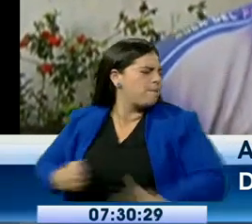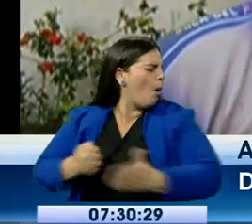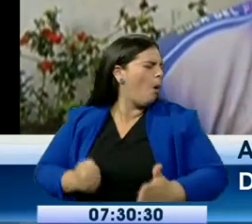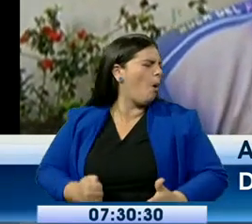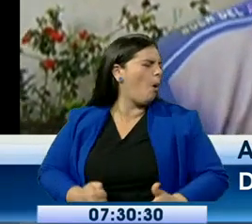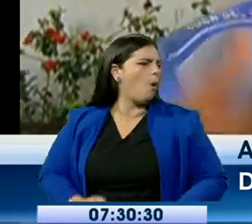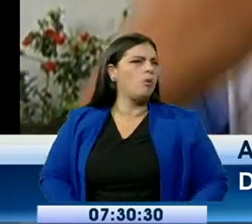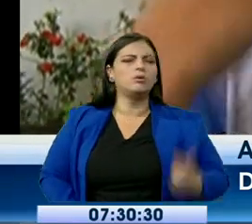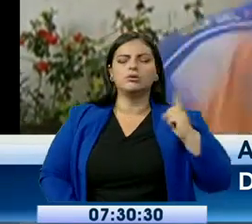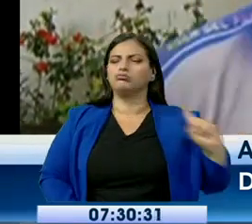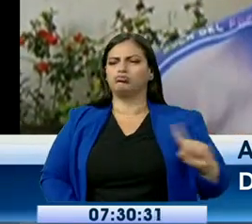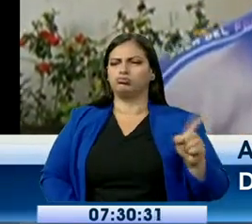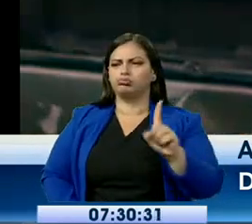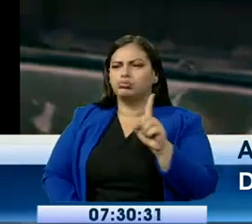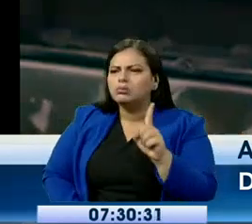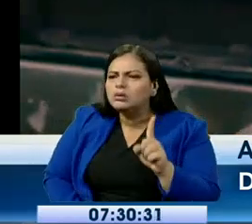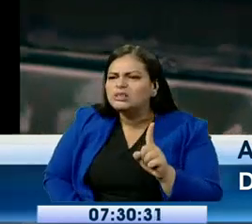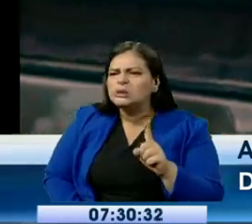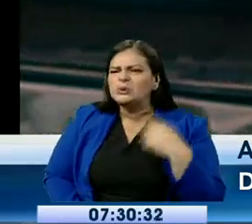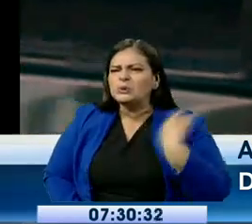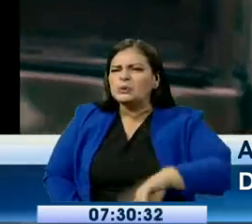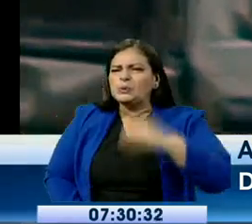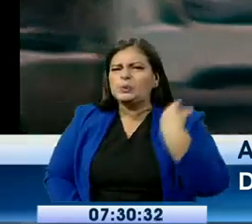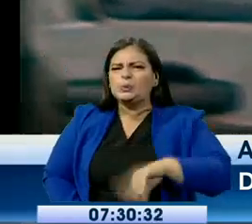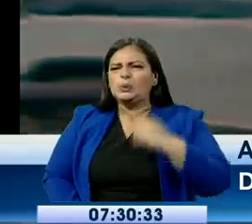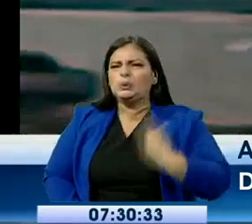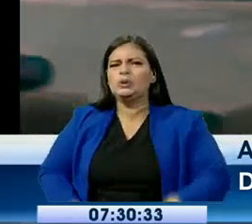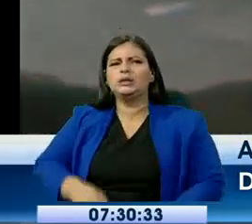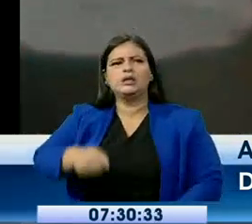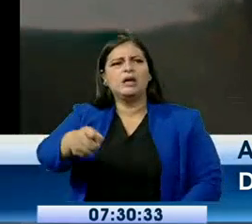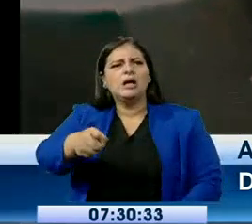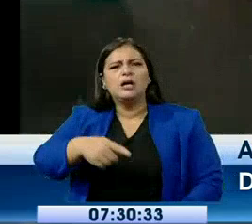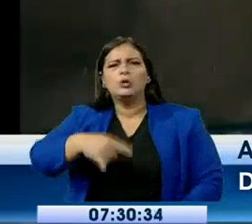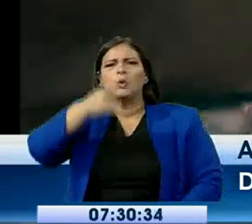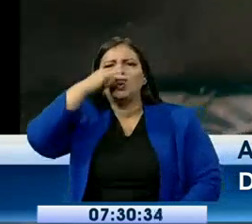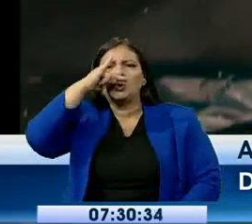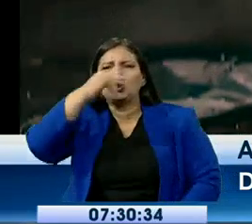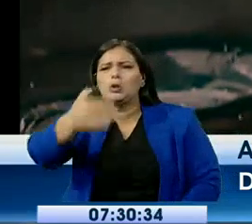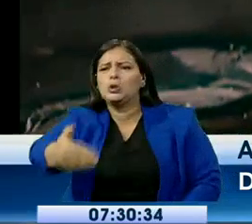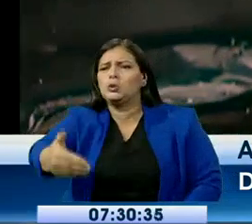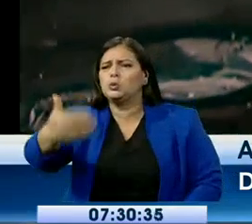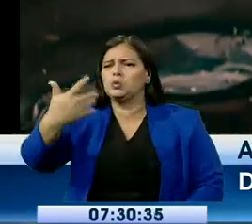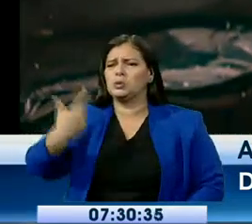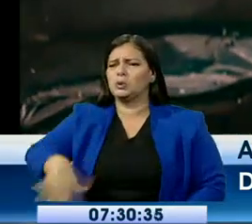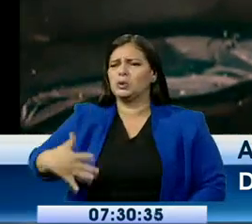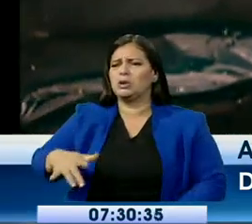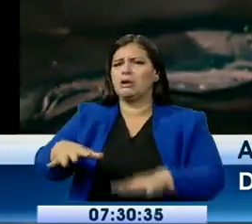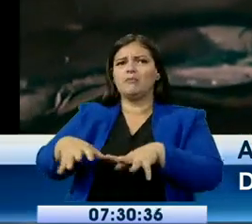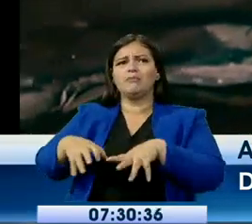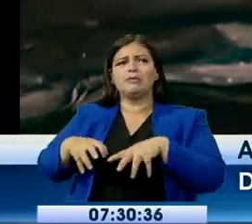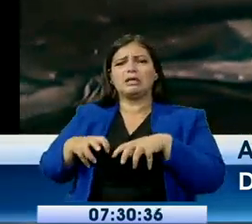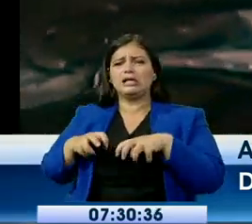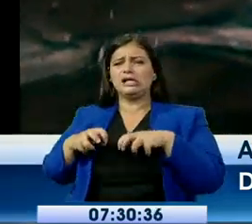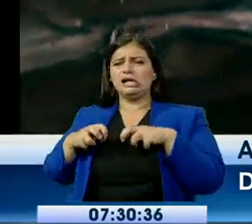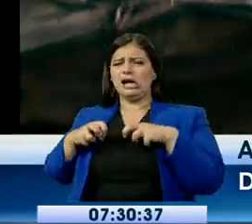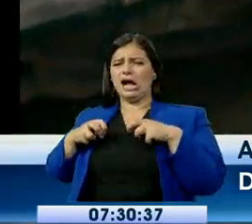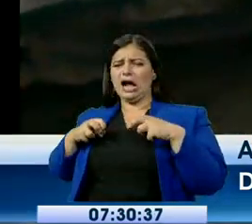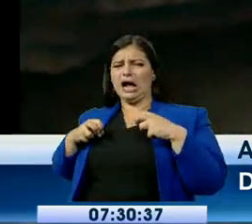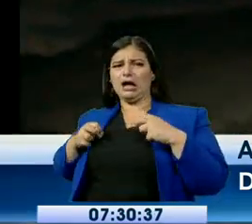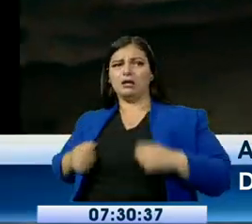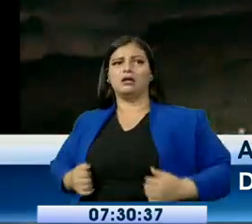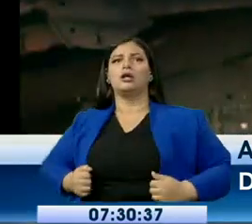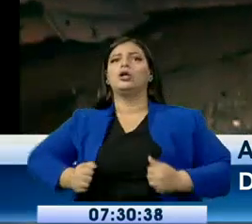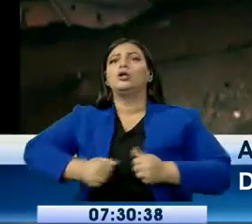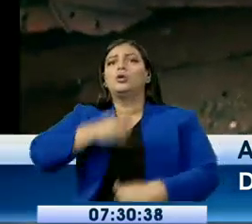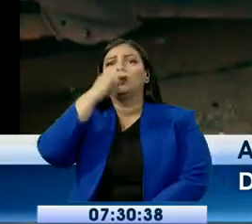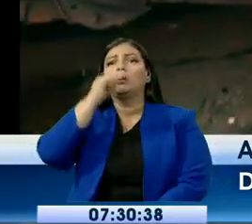el accidente que el señor estaba partido y comenzó a sacar a la criatura de desesperación porque se le moría. El niño respiraba,